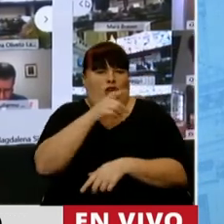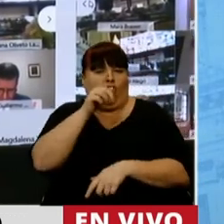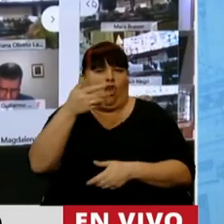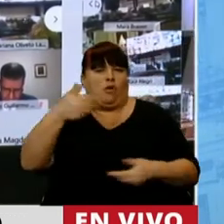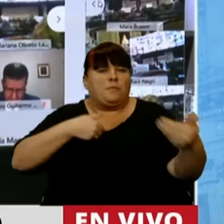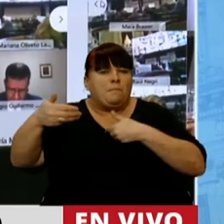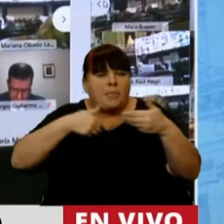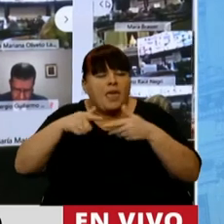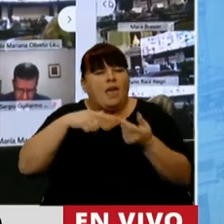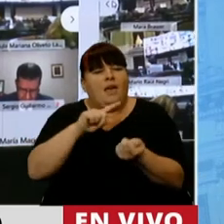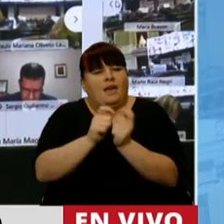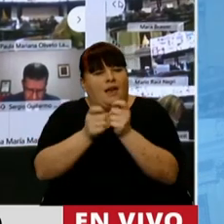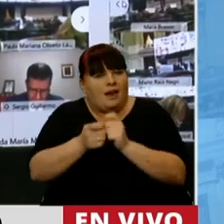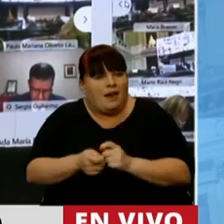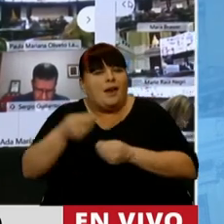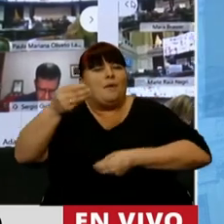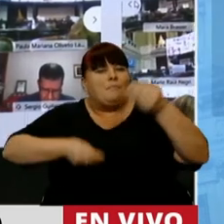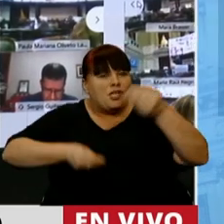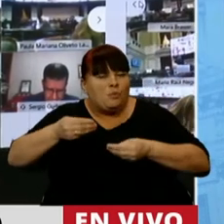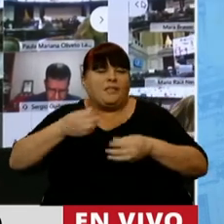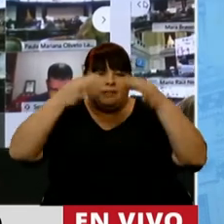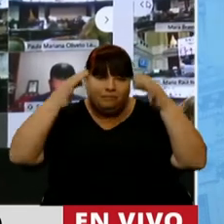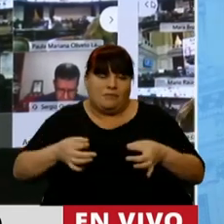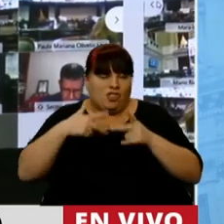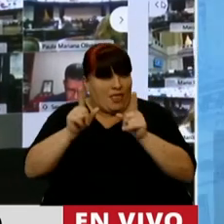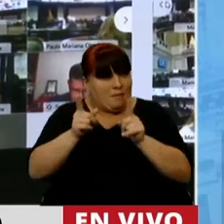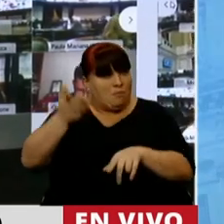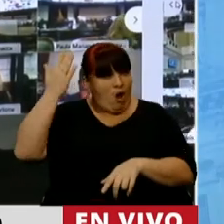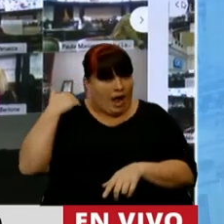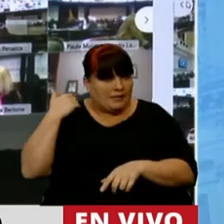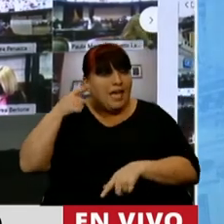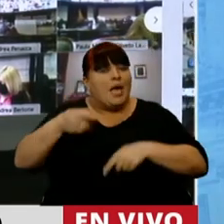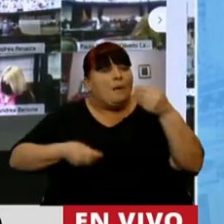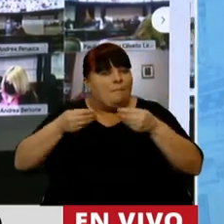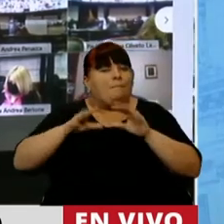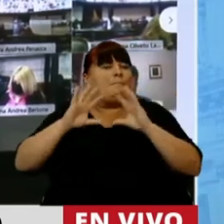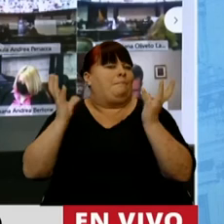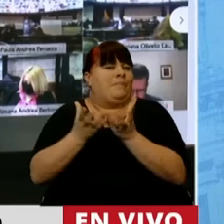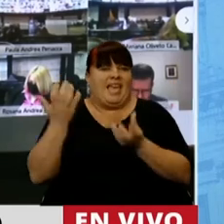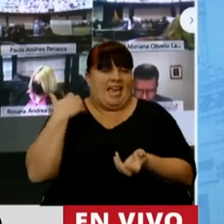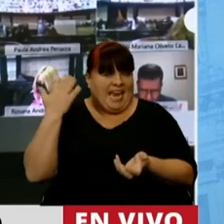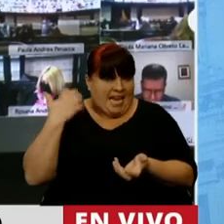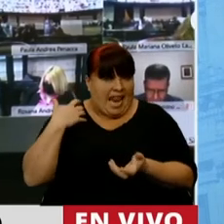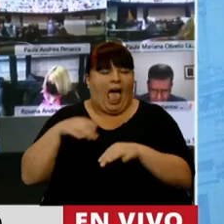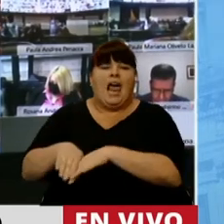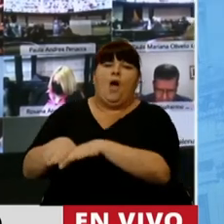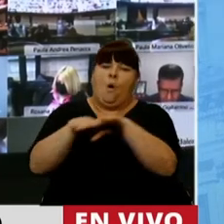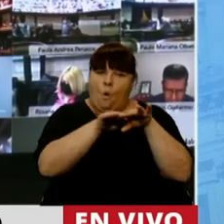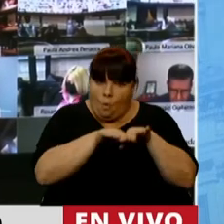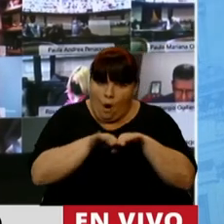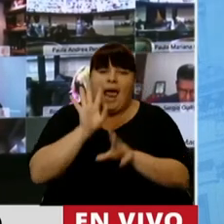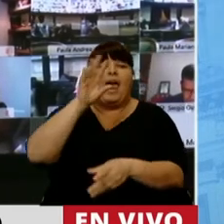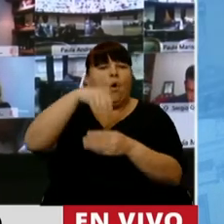los requerimientos para lograr que este presupuesto sea, como dije anteriormente, abarcativo, equitativo